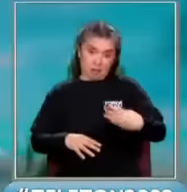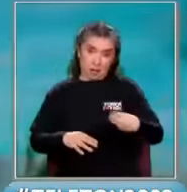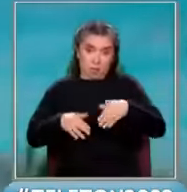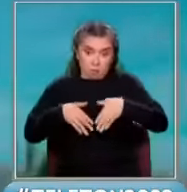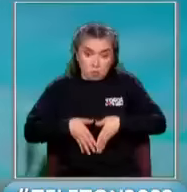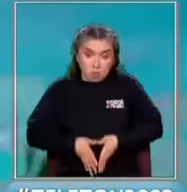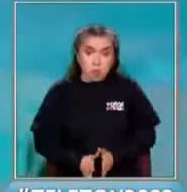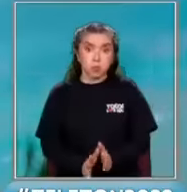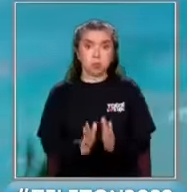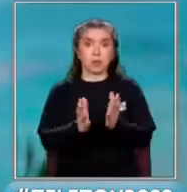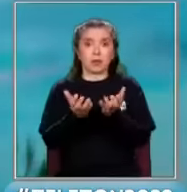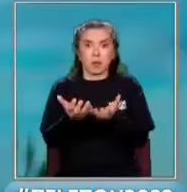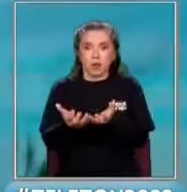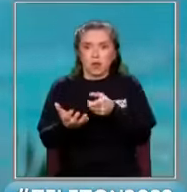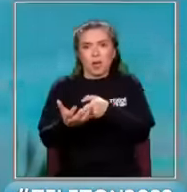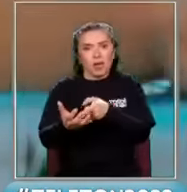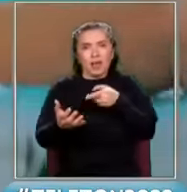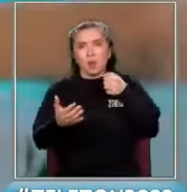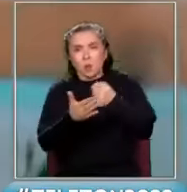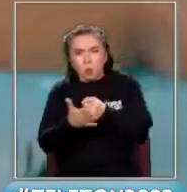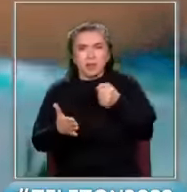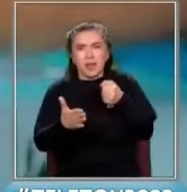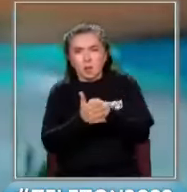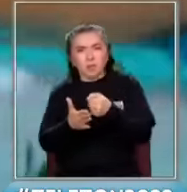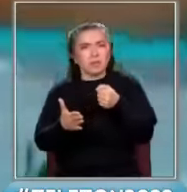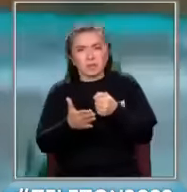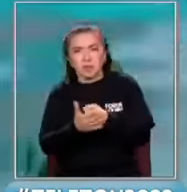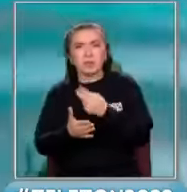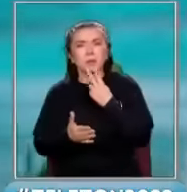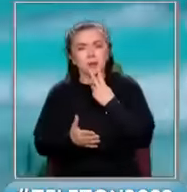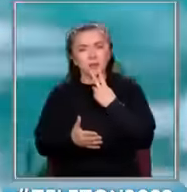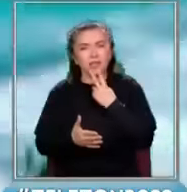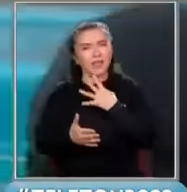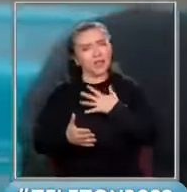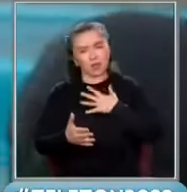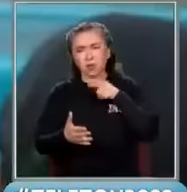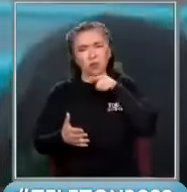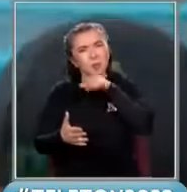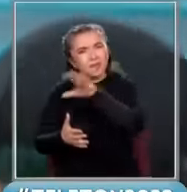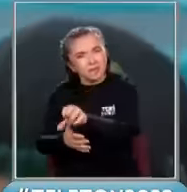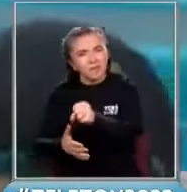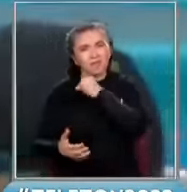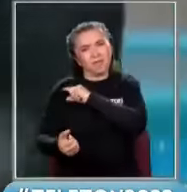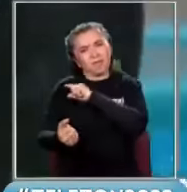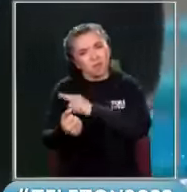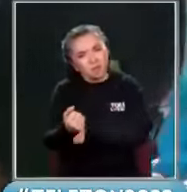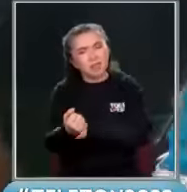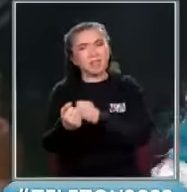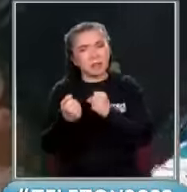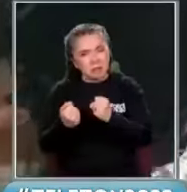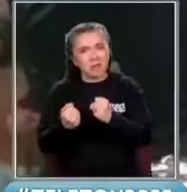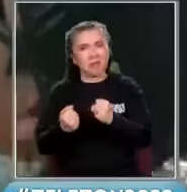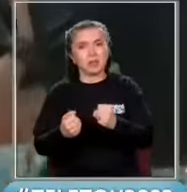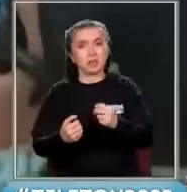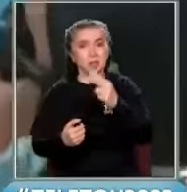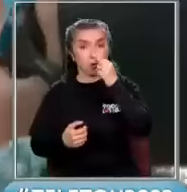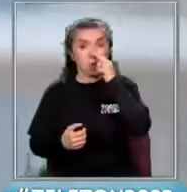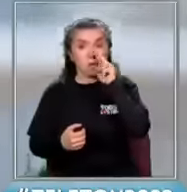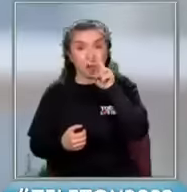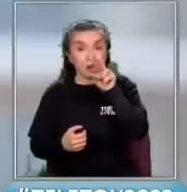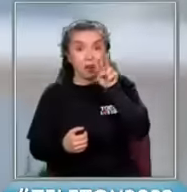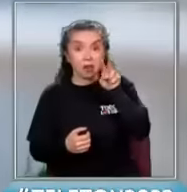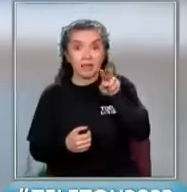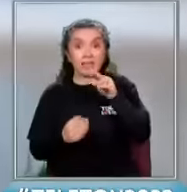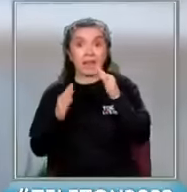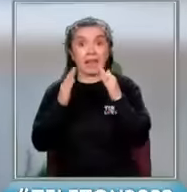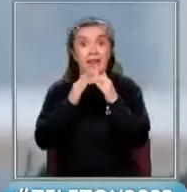cuando vi que él estaba luchando por su vida, yo me retomé de su fuerza, como lo ven. Ahora viene a usted, él llega a la